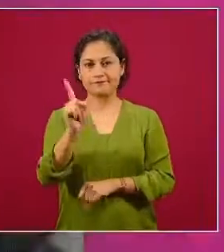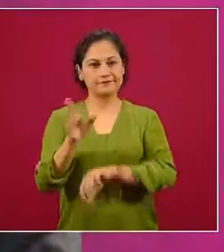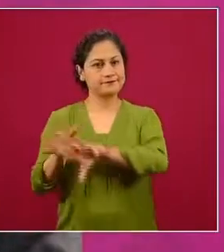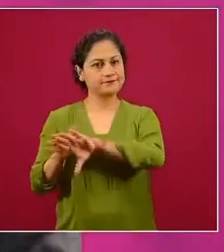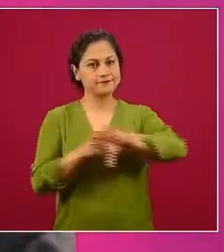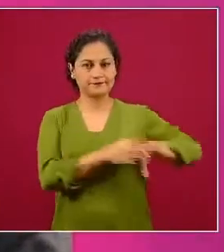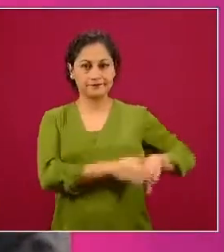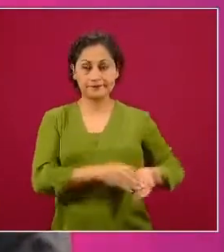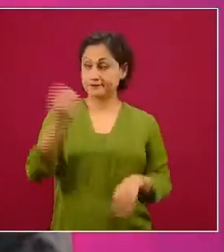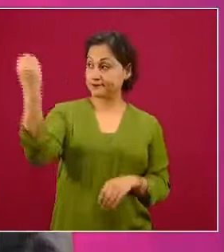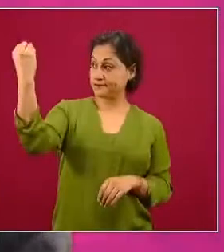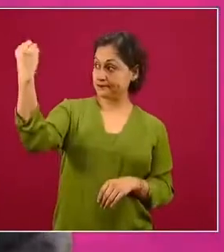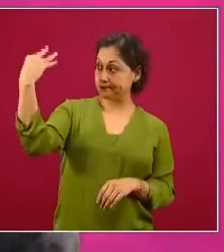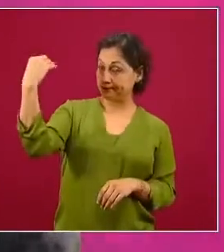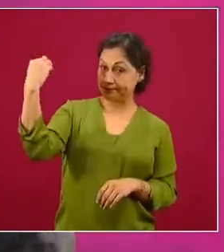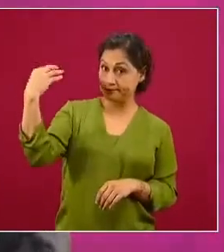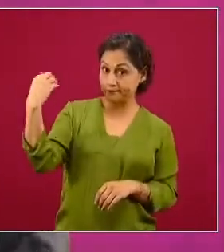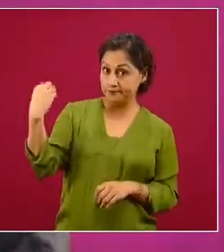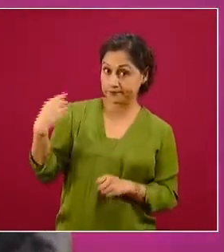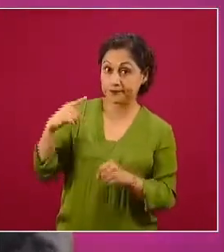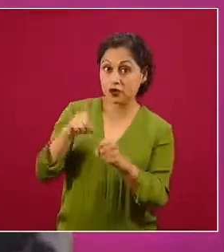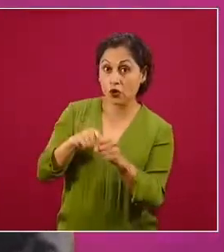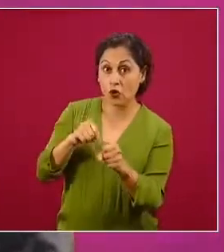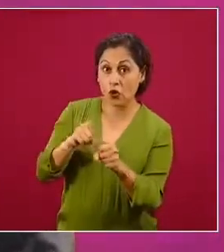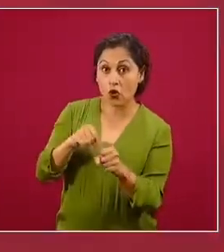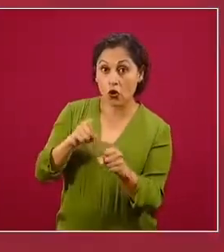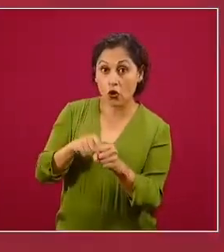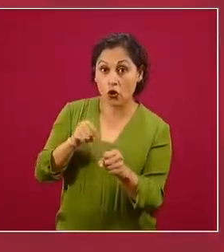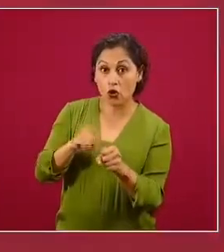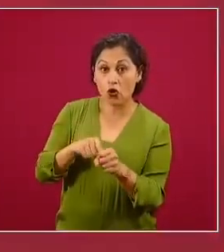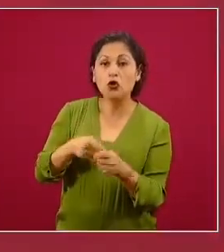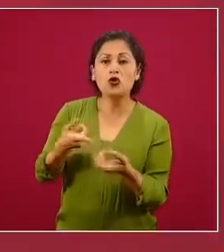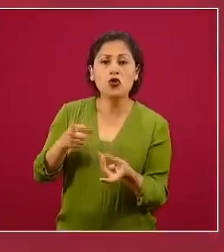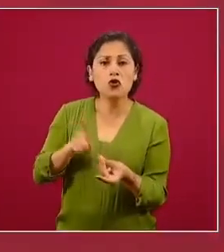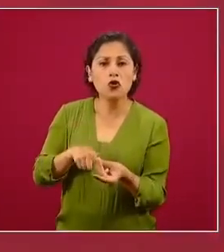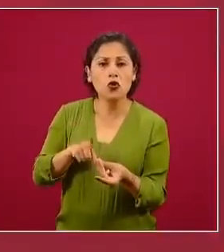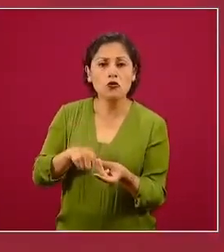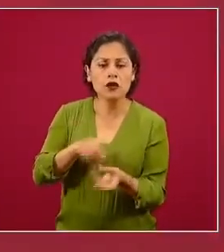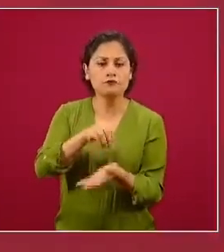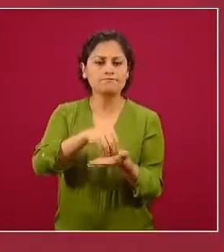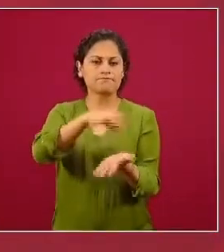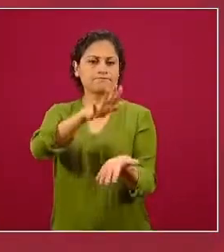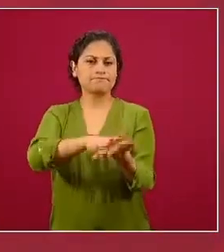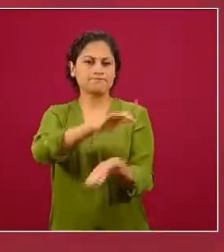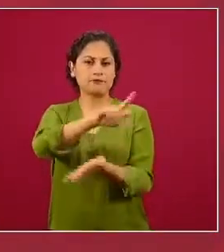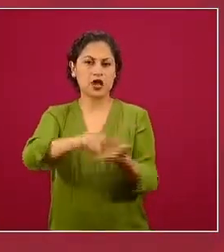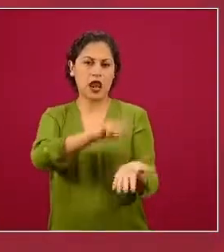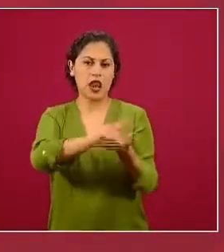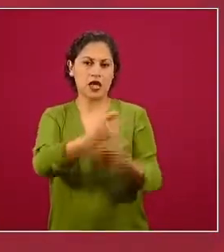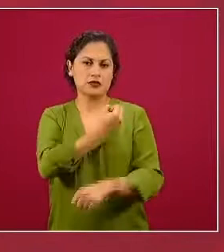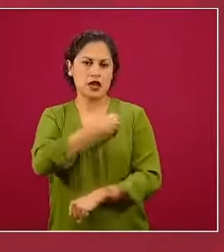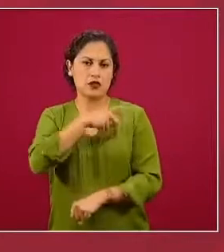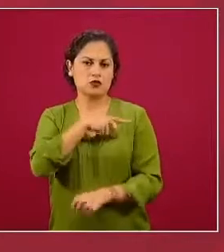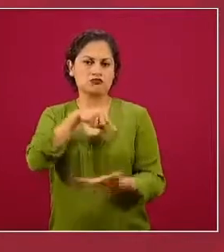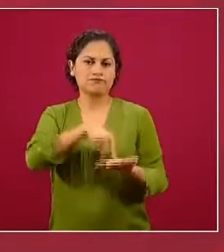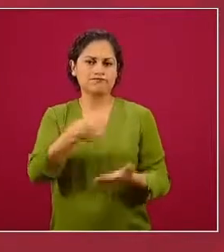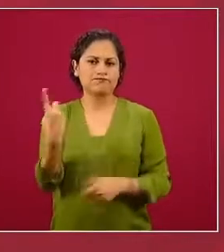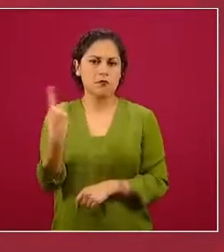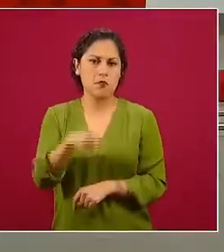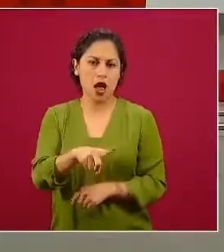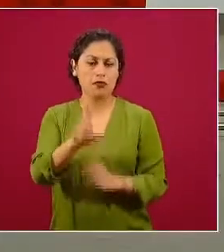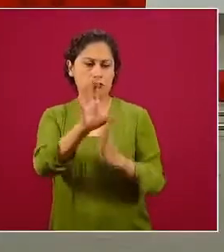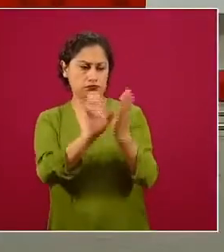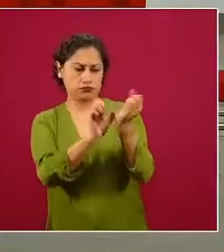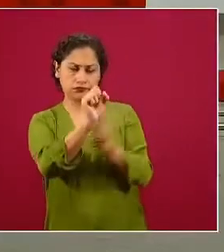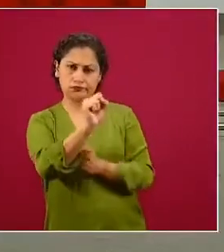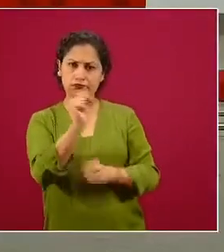acción está claramente estipulado en la Ley General de Salud, obviamente en la Constitución, etcétera. Y la